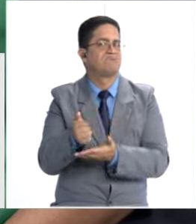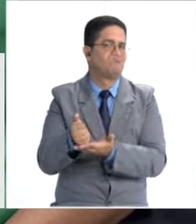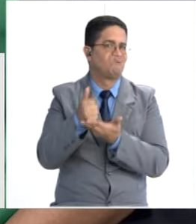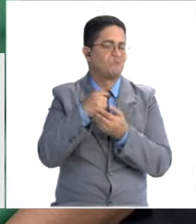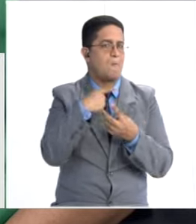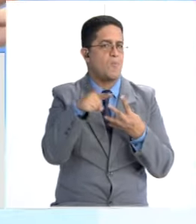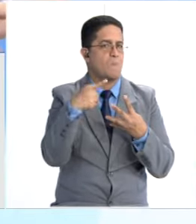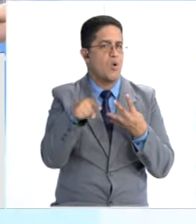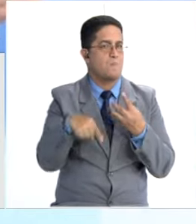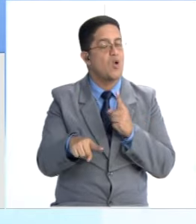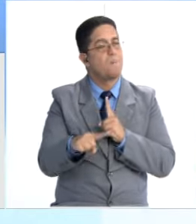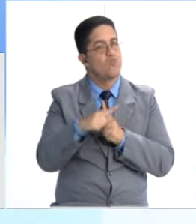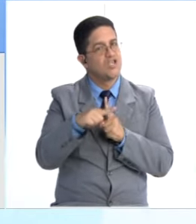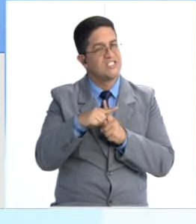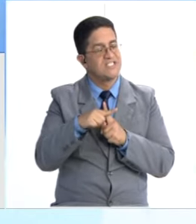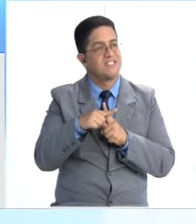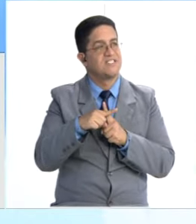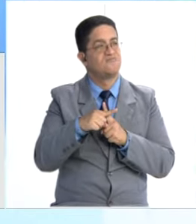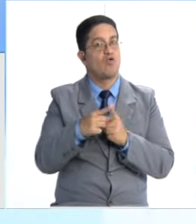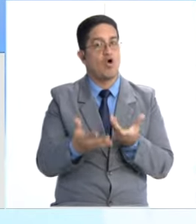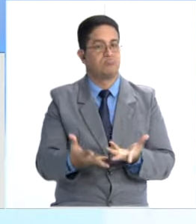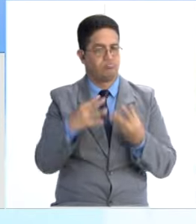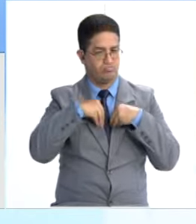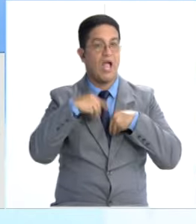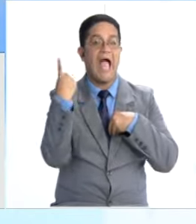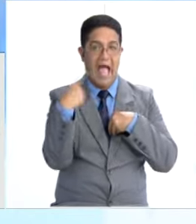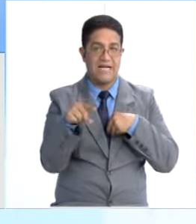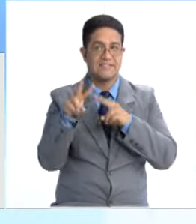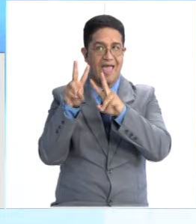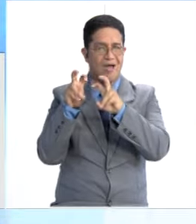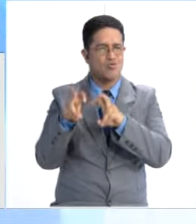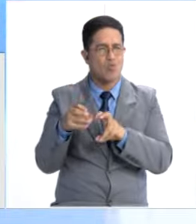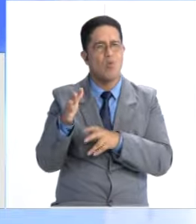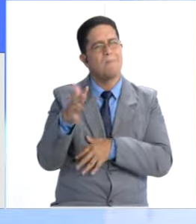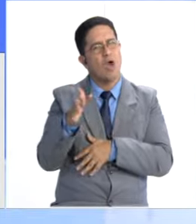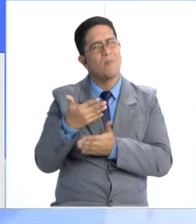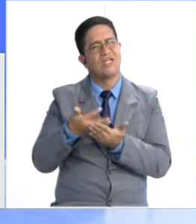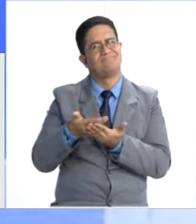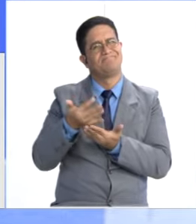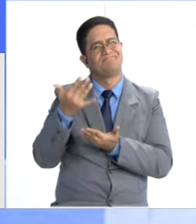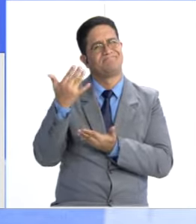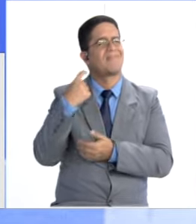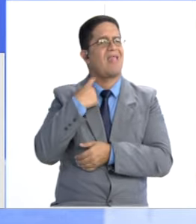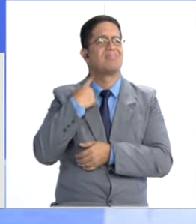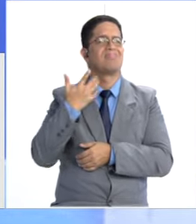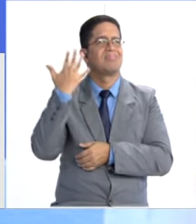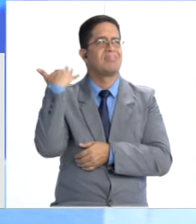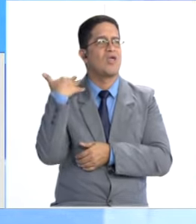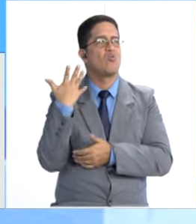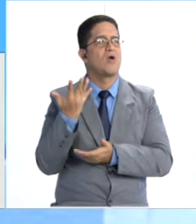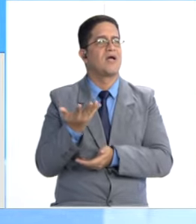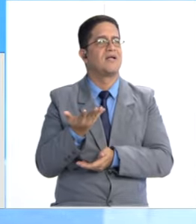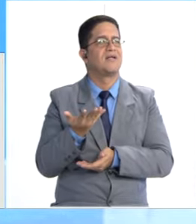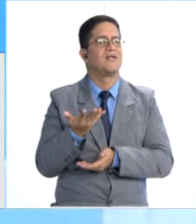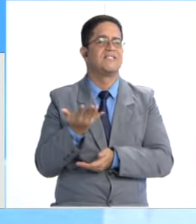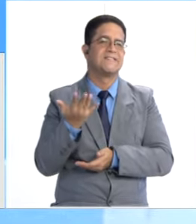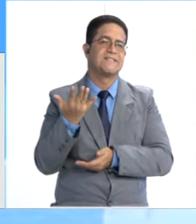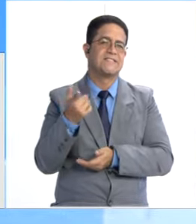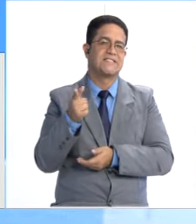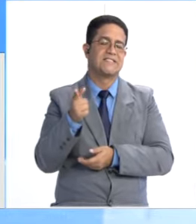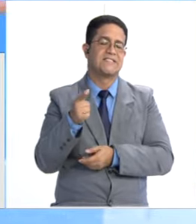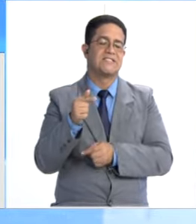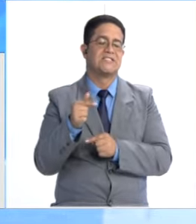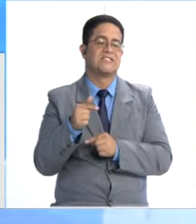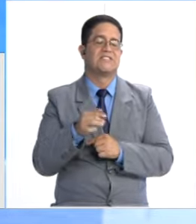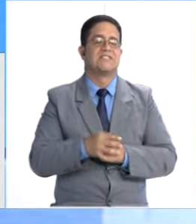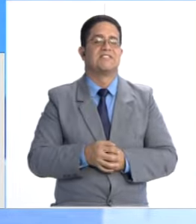con el paso de los años. Es correcto. Porque hay estudios que datan incluso de épocas muy antiguas, por lo menos hacia el occidente